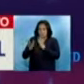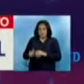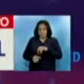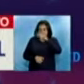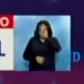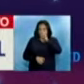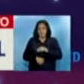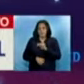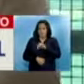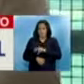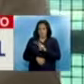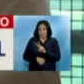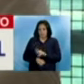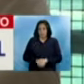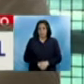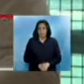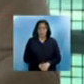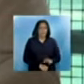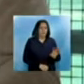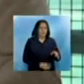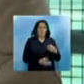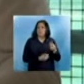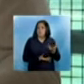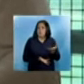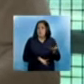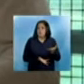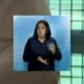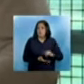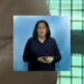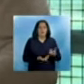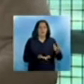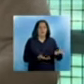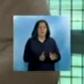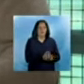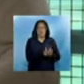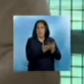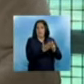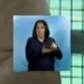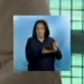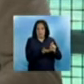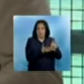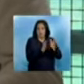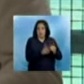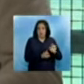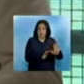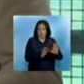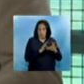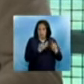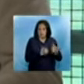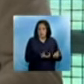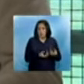Mario Vargas Llosa. Por cierto, ¿cómo reciben a este premio Nobel en tu familia?